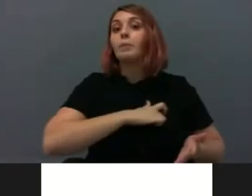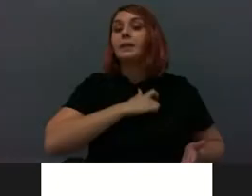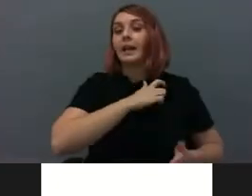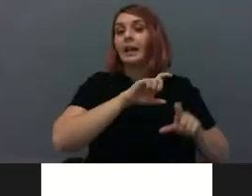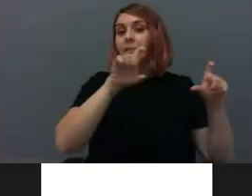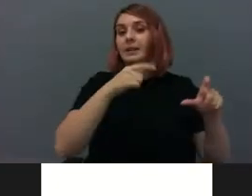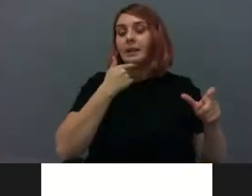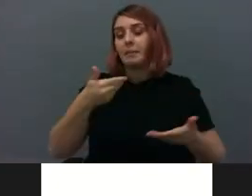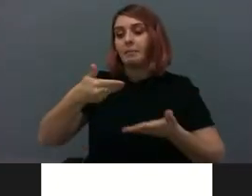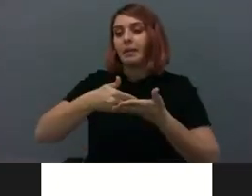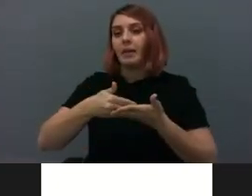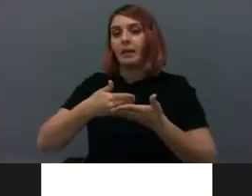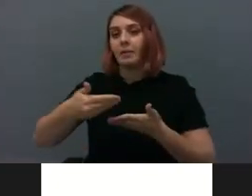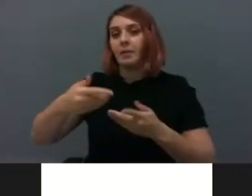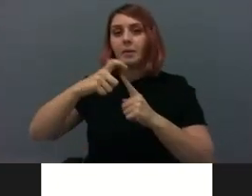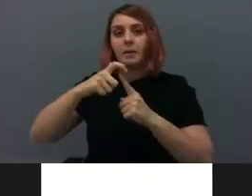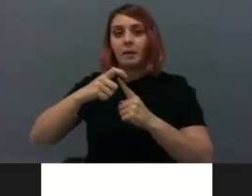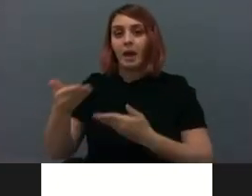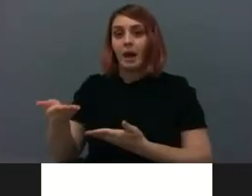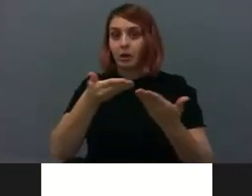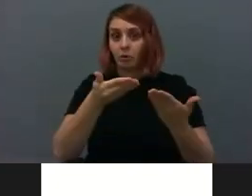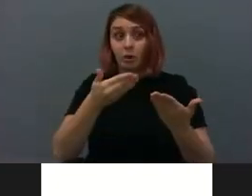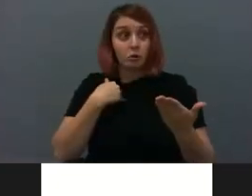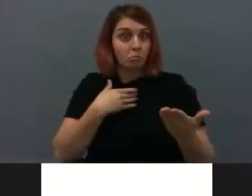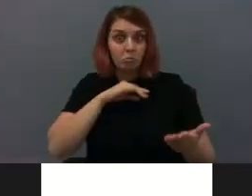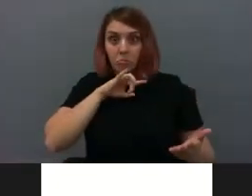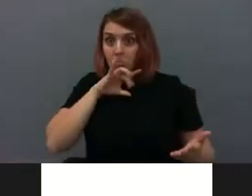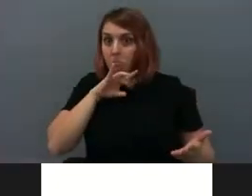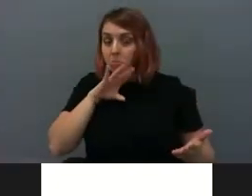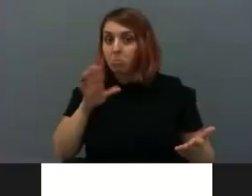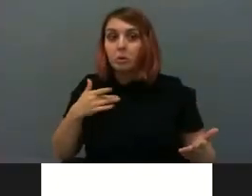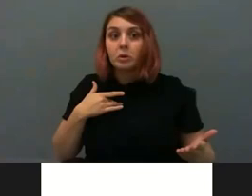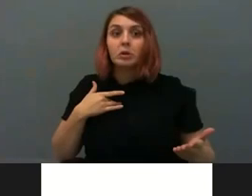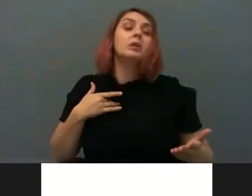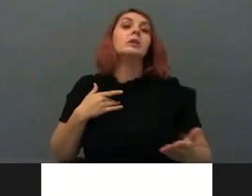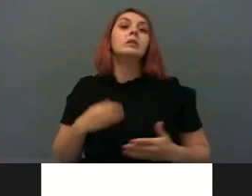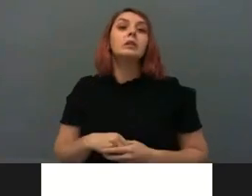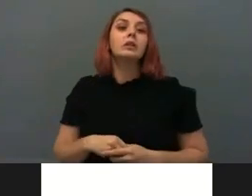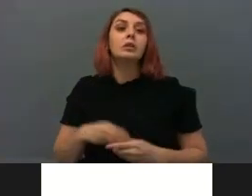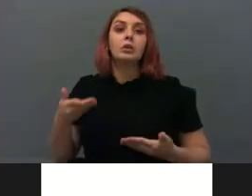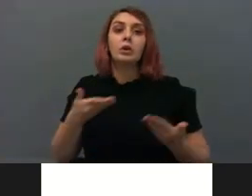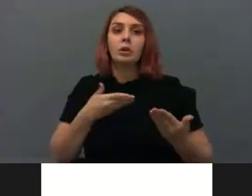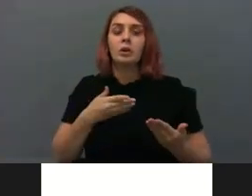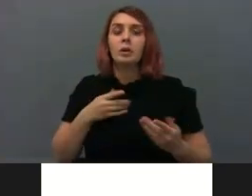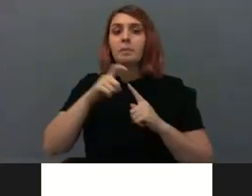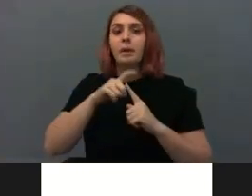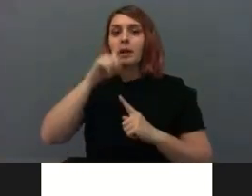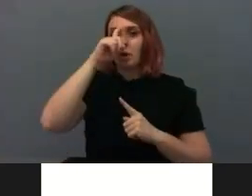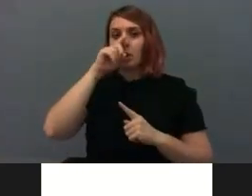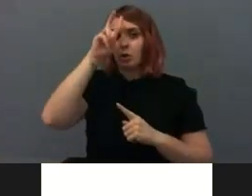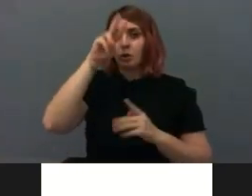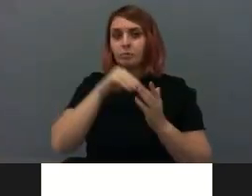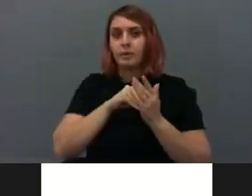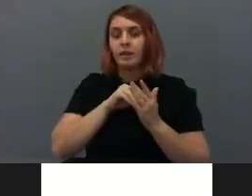este me pide que para mayo les eche una mano. Y yo lo hago encantado, convencido de mis ideales, y desde mayo del 2002 inicio mi etapa